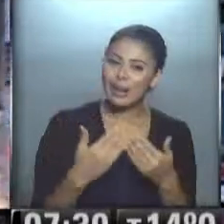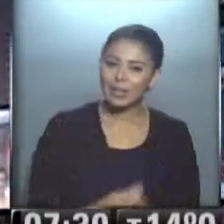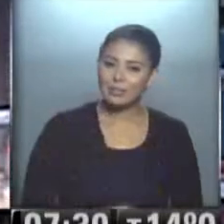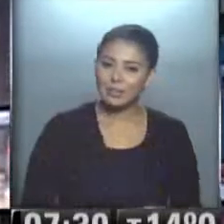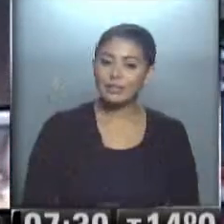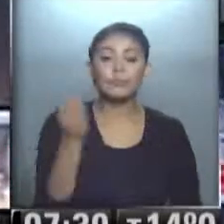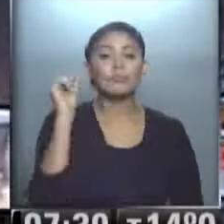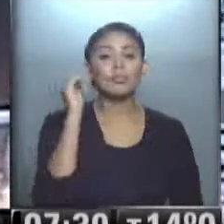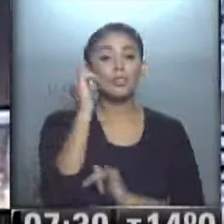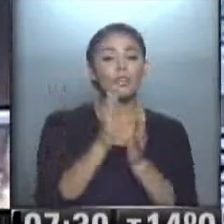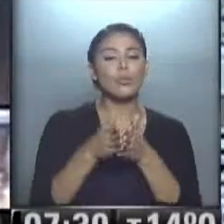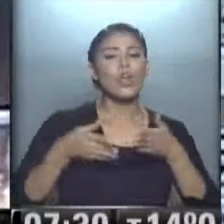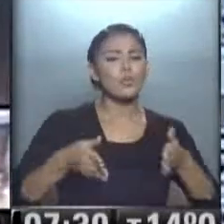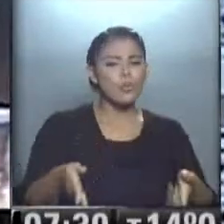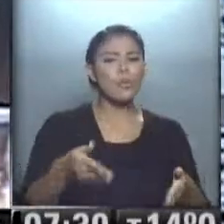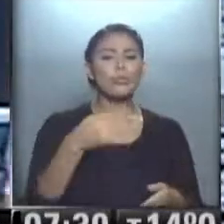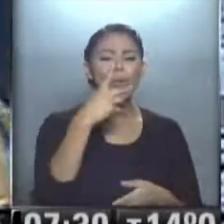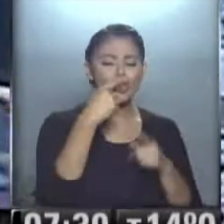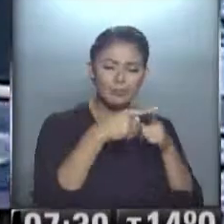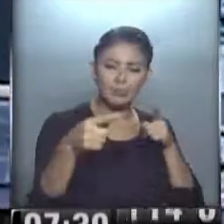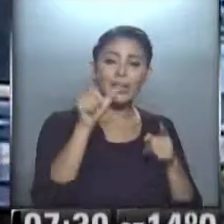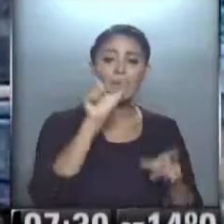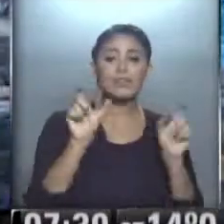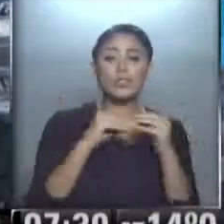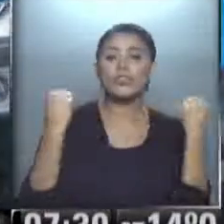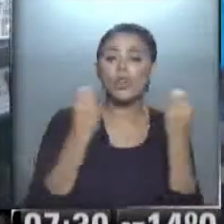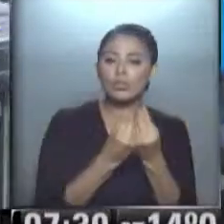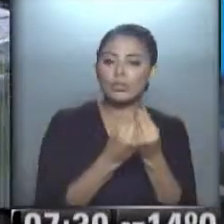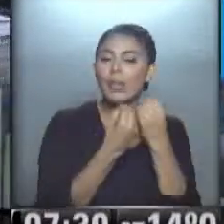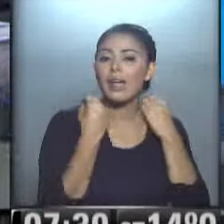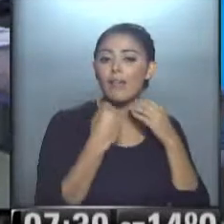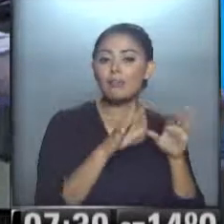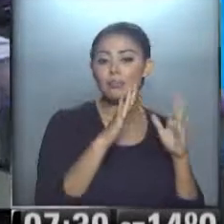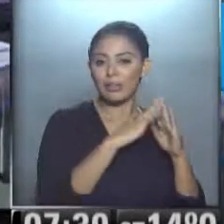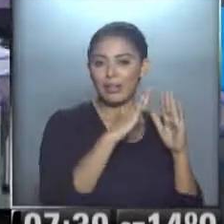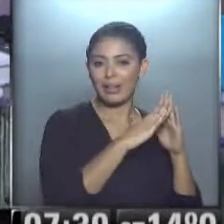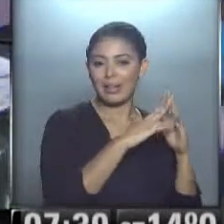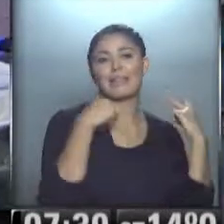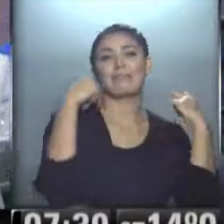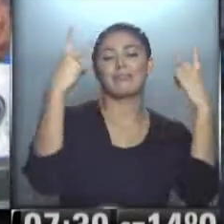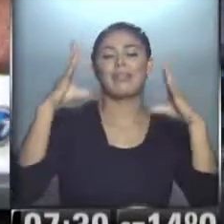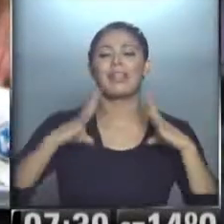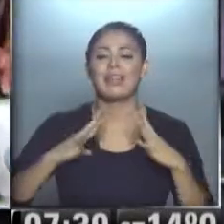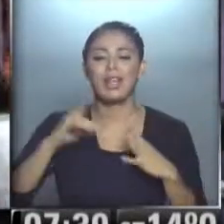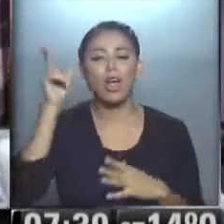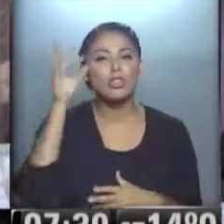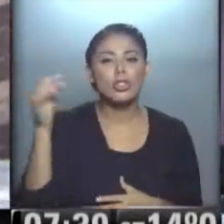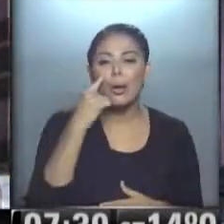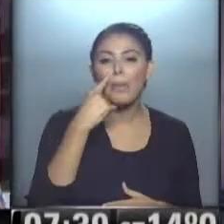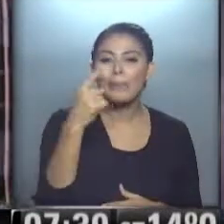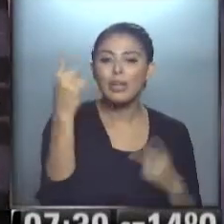y hablábamos de rutas de fin de semana largo y de la cantidad de gente que ya está dejando su lugar de residencia para descansar 800 mil turistas